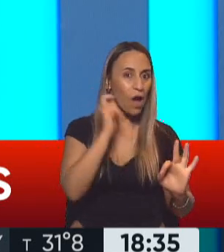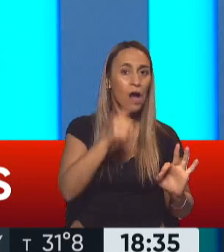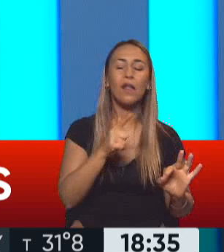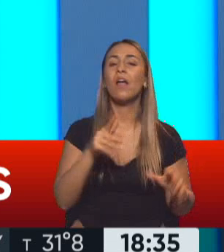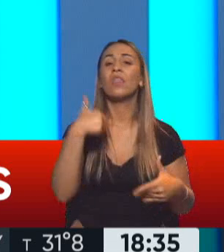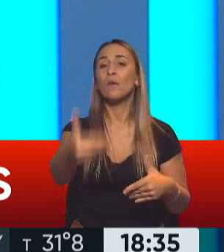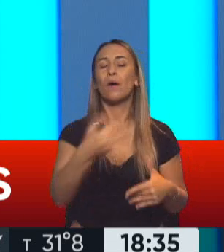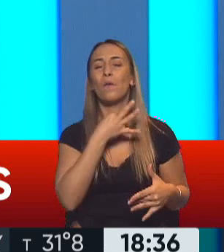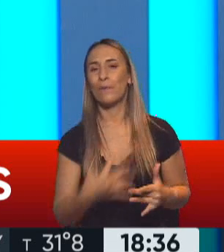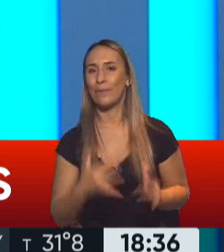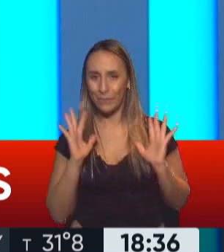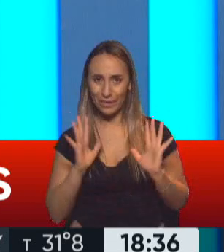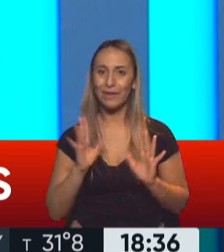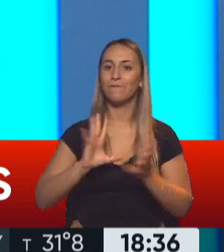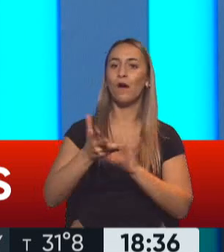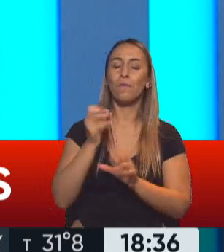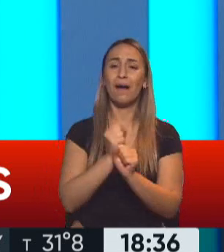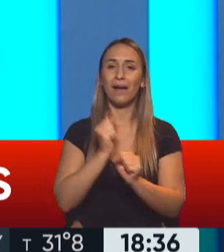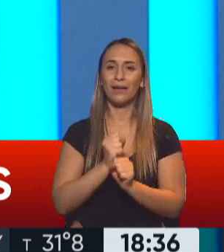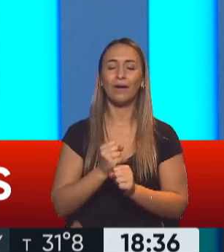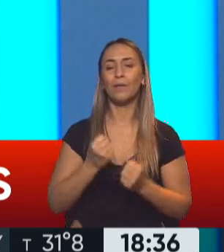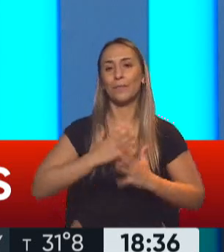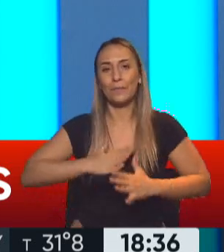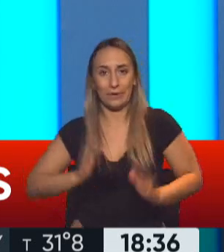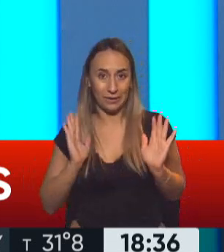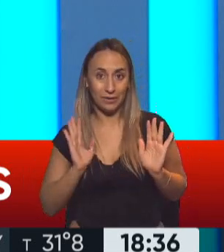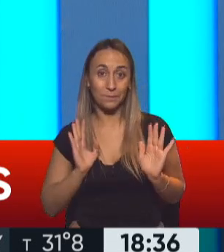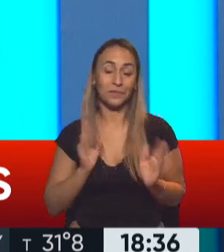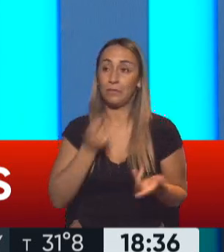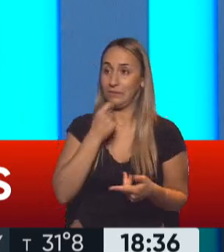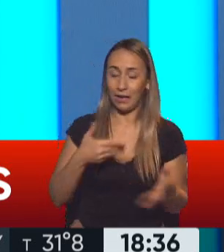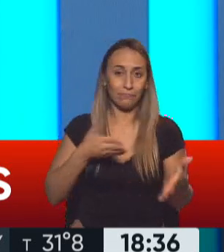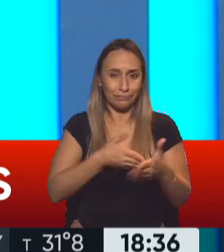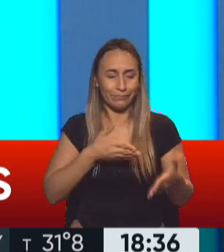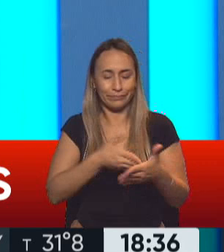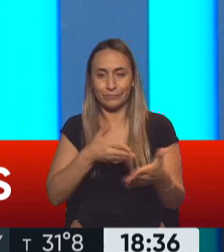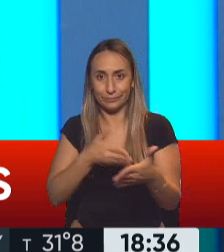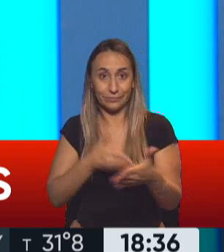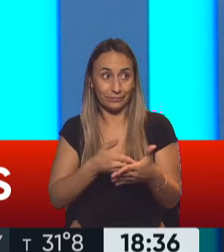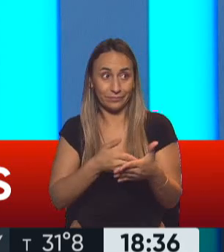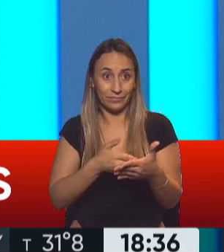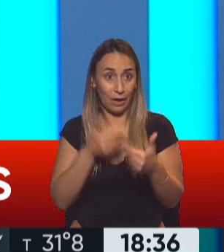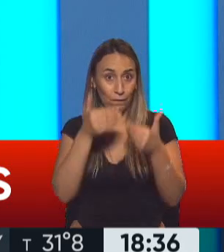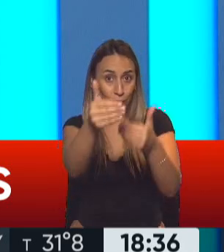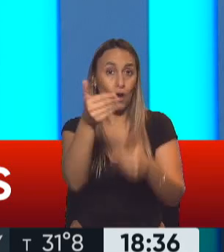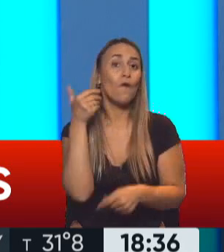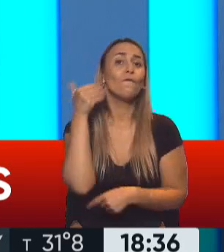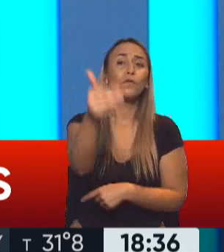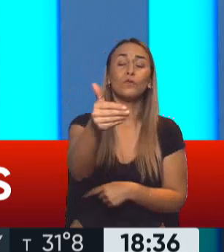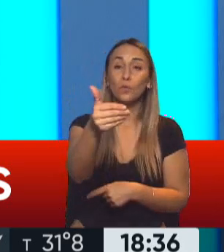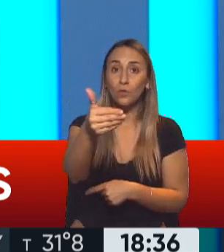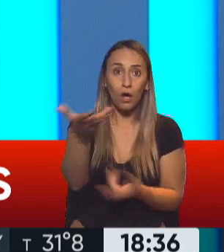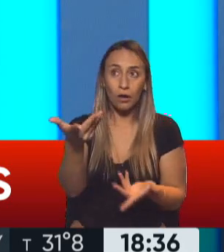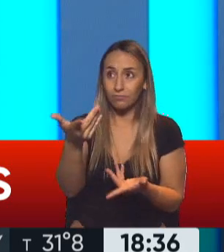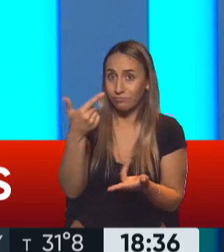Sin embargo, estas piedras que se ponen en el camino, como por ejemplo no asistir a esta convocatoria, dificultan la llegada a un acuerdo. ¿Por qué le parece